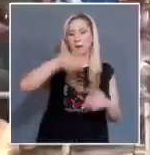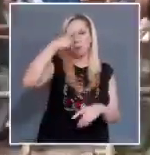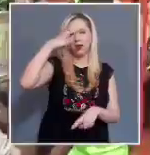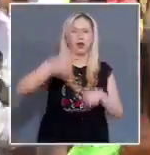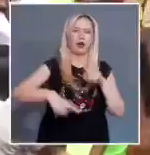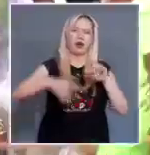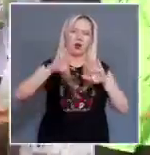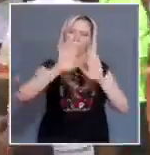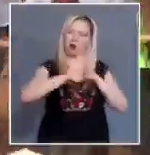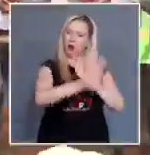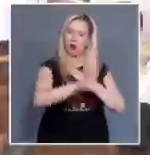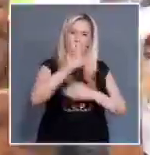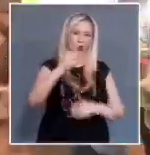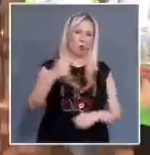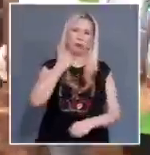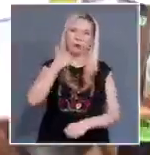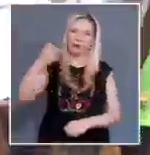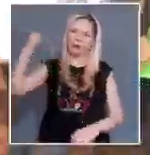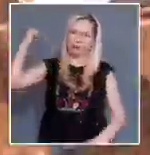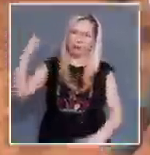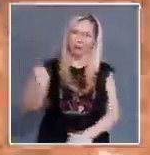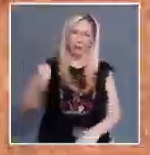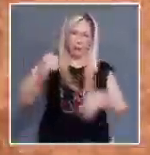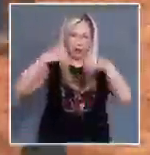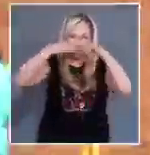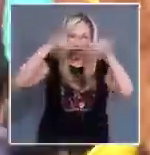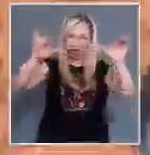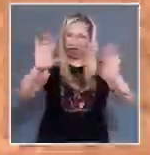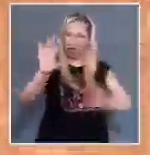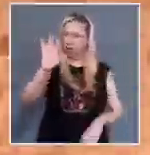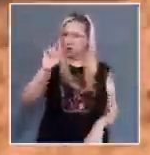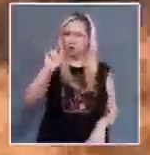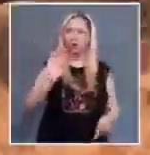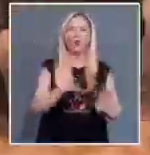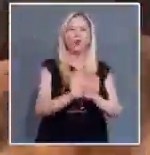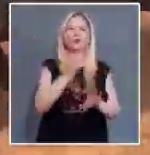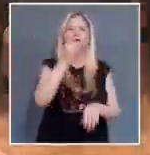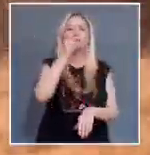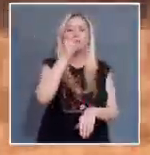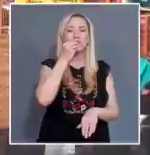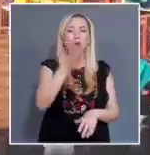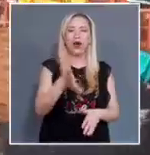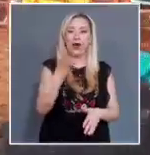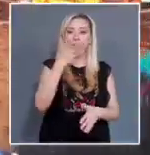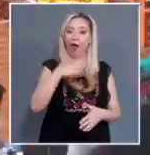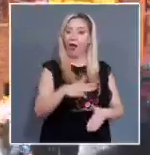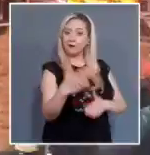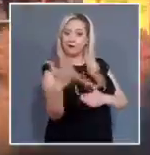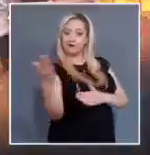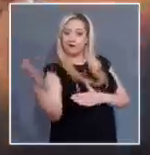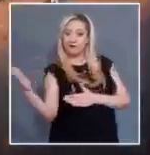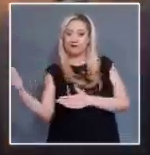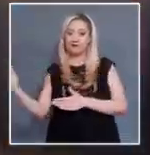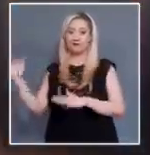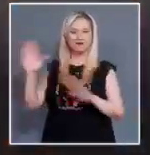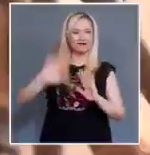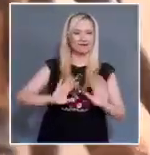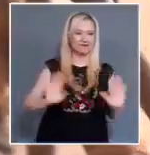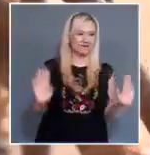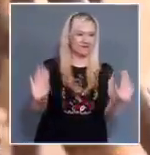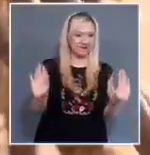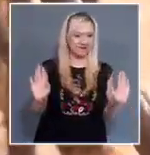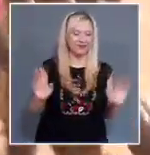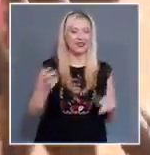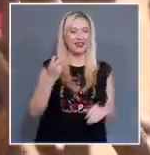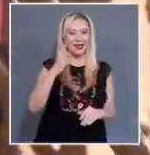animales, orientadas a reducir el dolor y el sufrimiento de los bovinos. El Jallikattu, como práctica tradicional en Tamil Nadu,